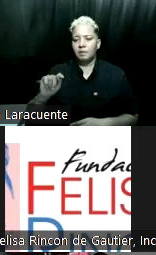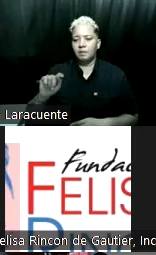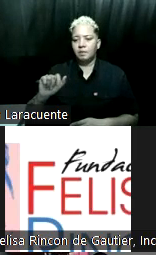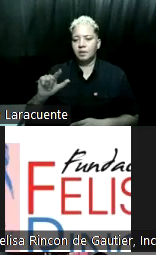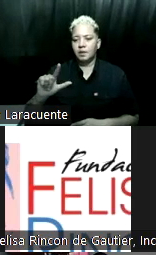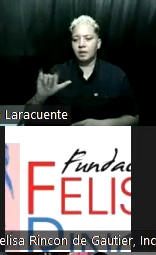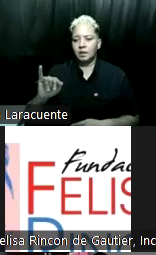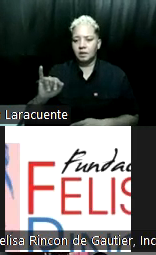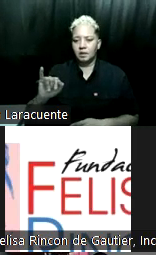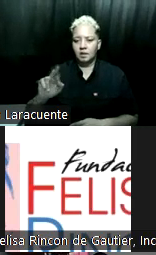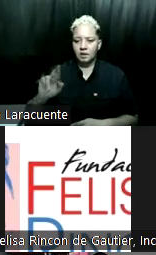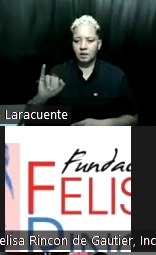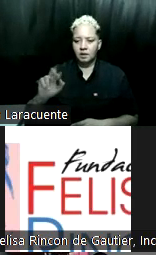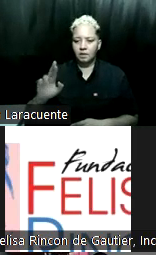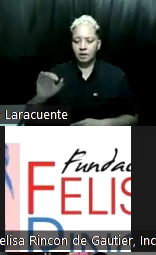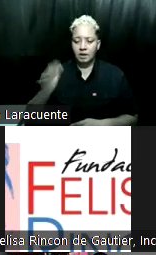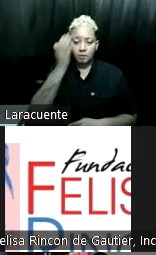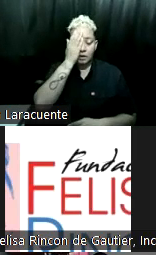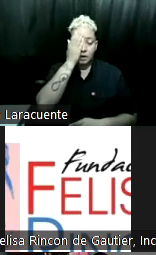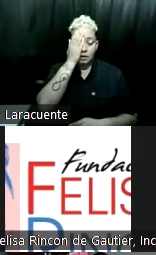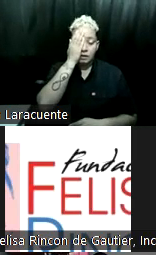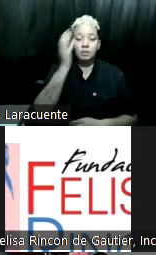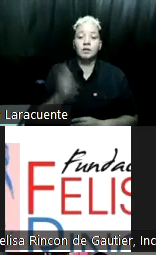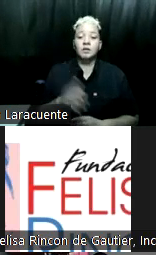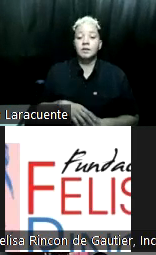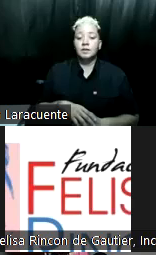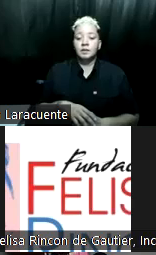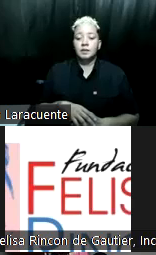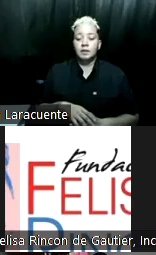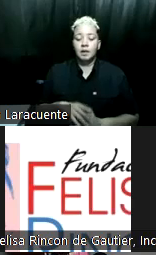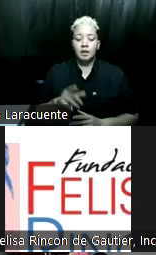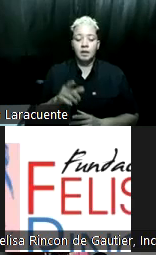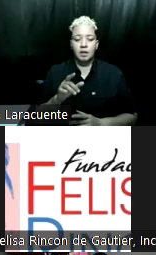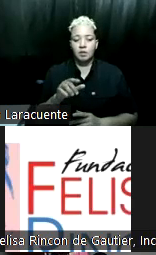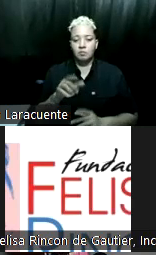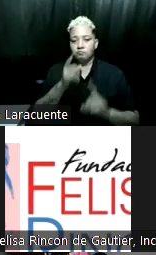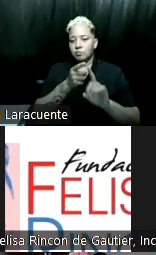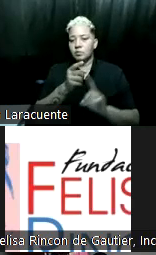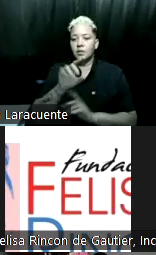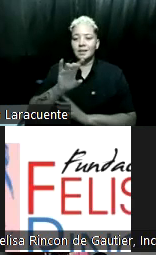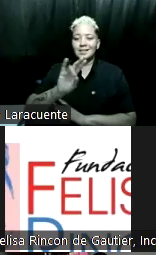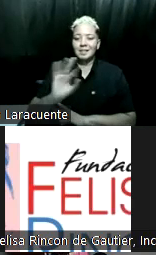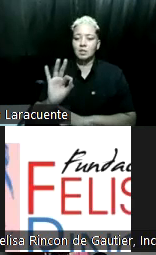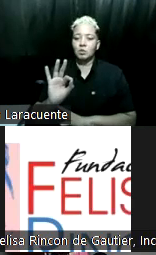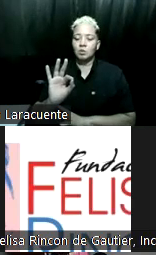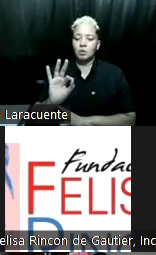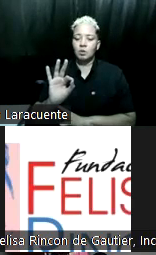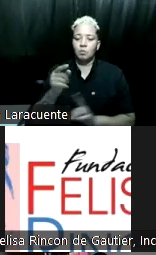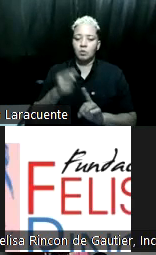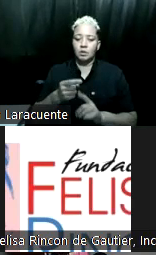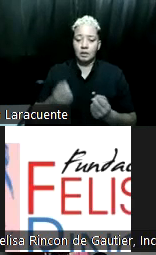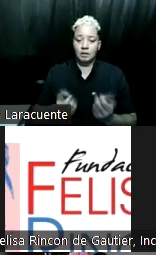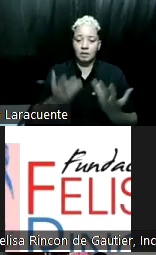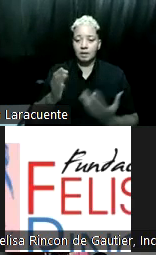de Quebradillas anotó 79 puntos, la mayor cantidad en la historia del